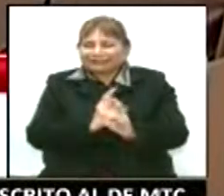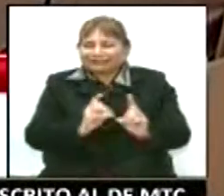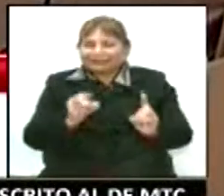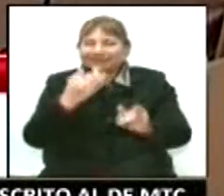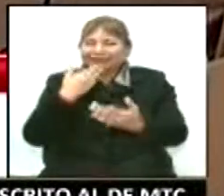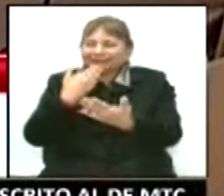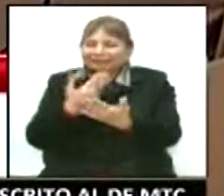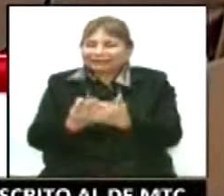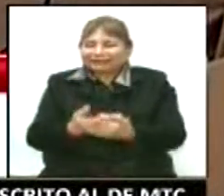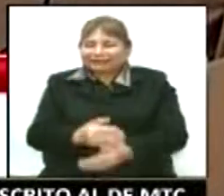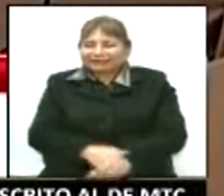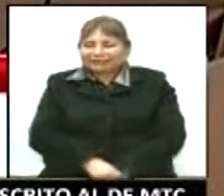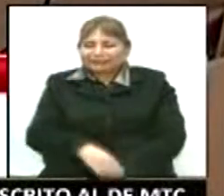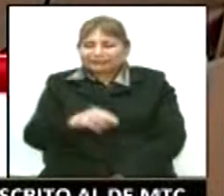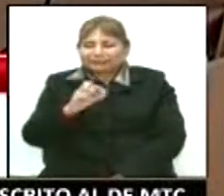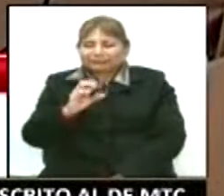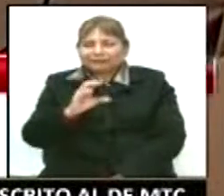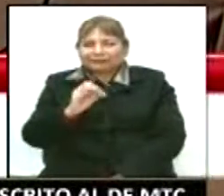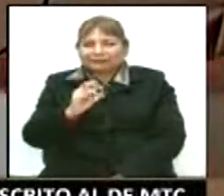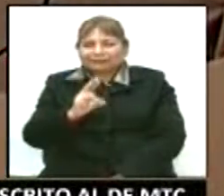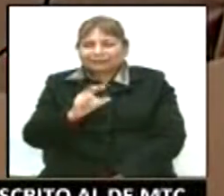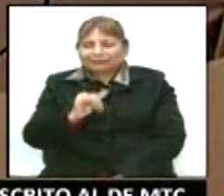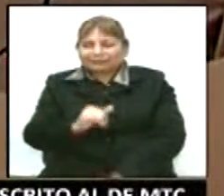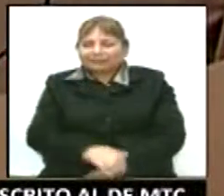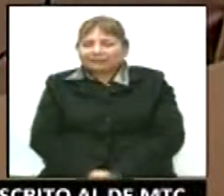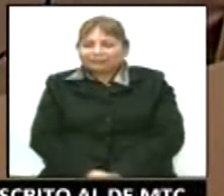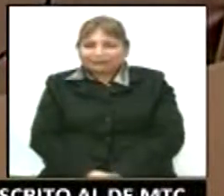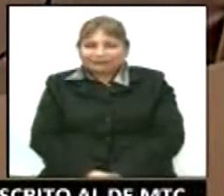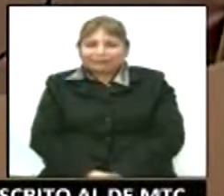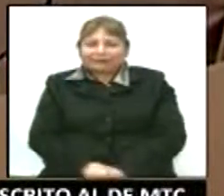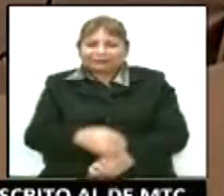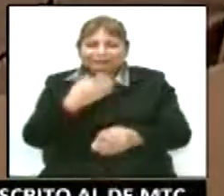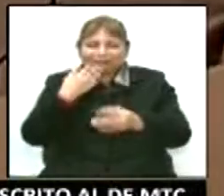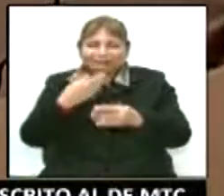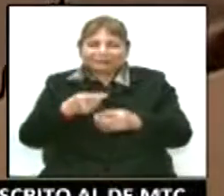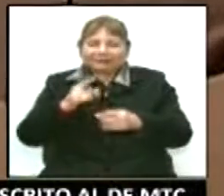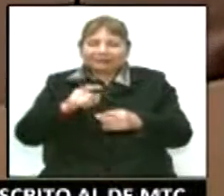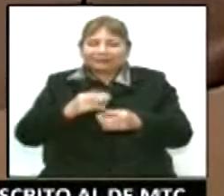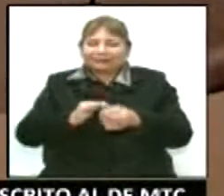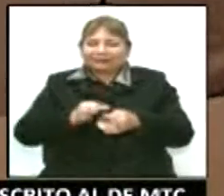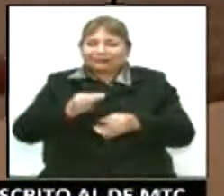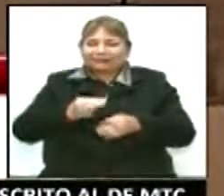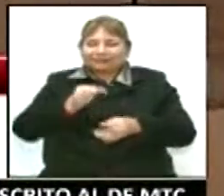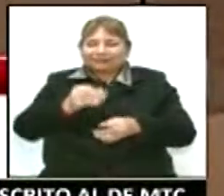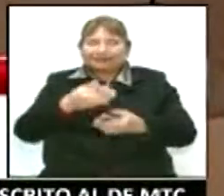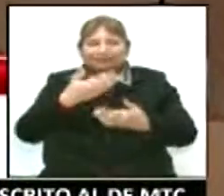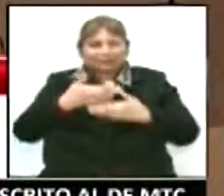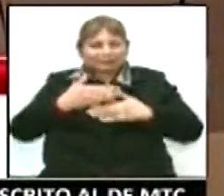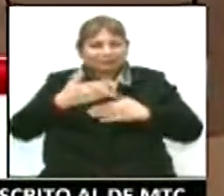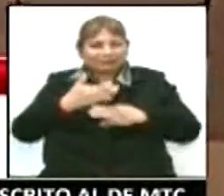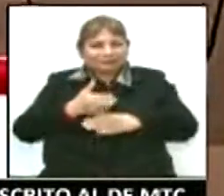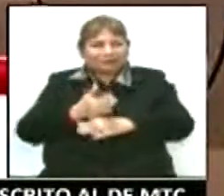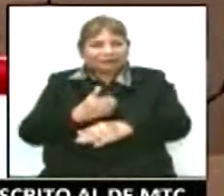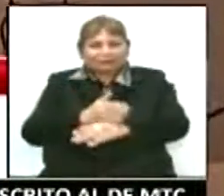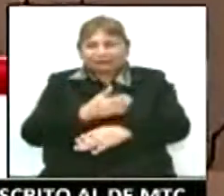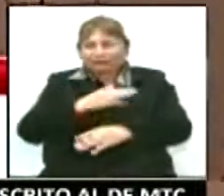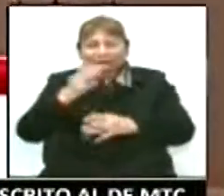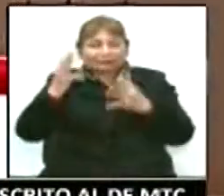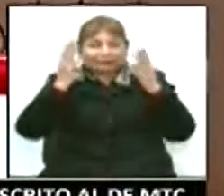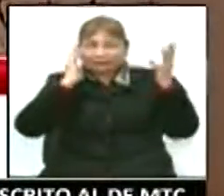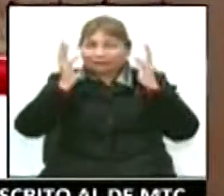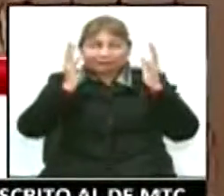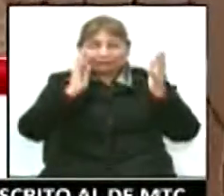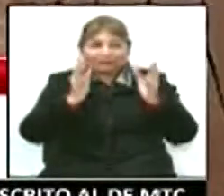Horacio Pacori. Señor presidente, estamos alargando más este tema. Yo creo que avancemos, señor presidente, y no